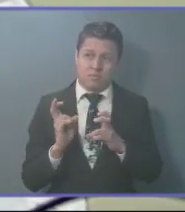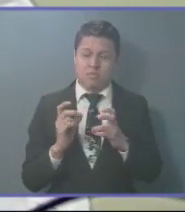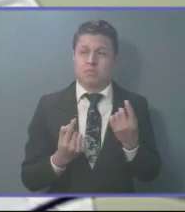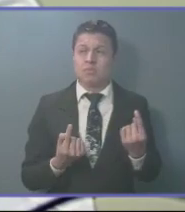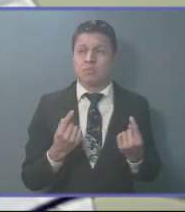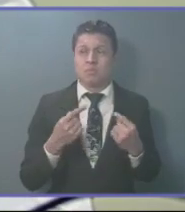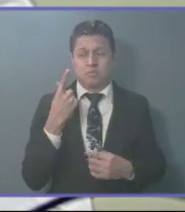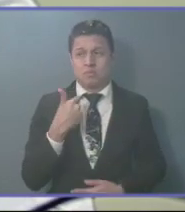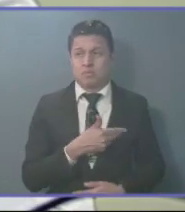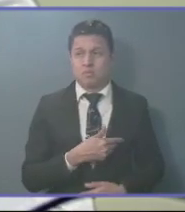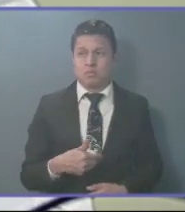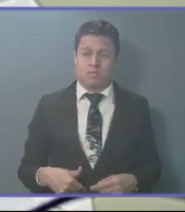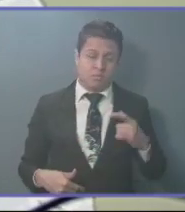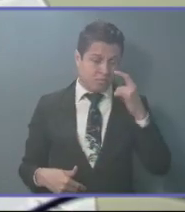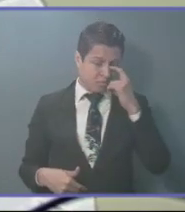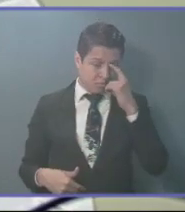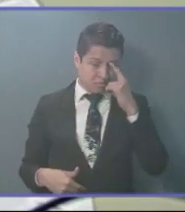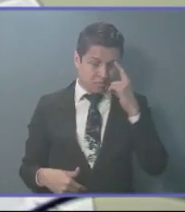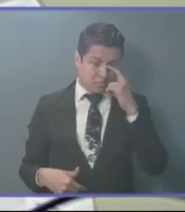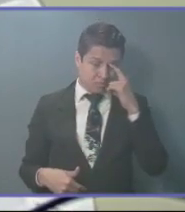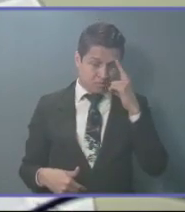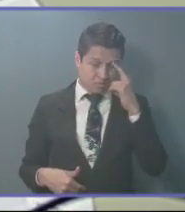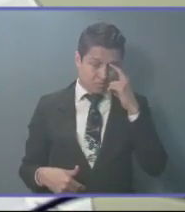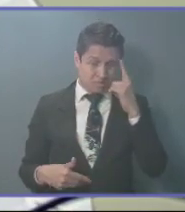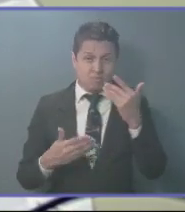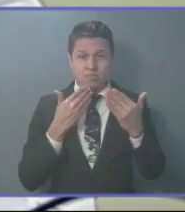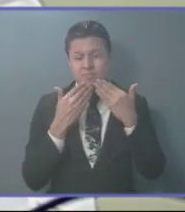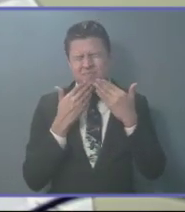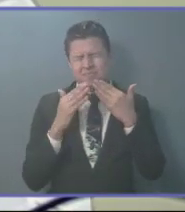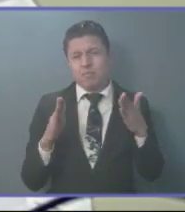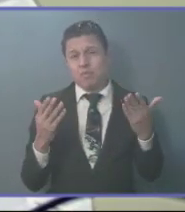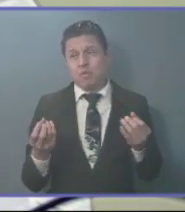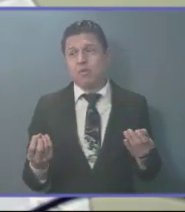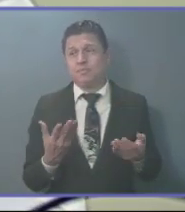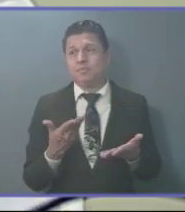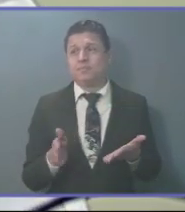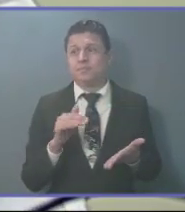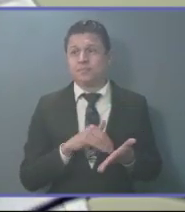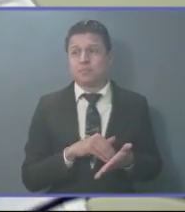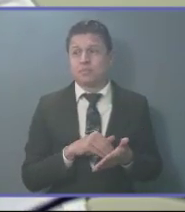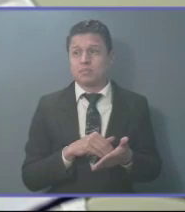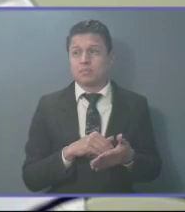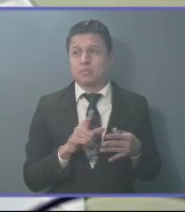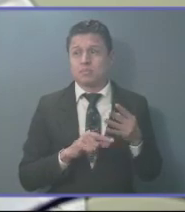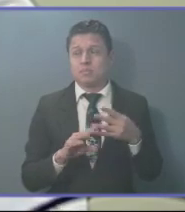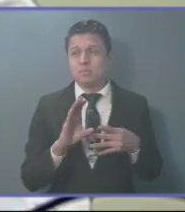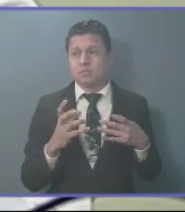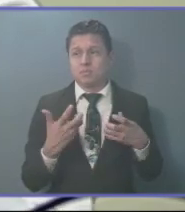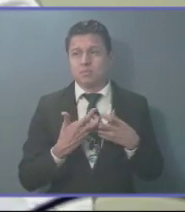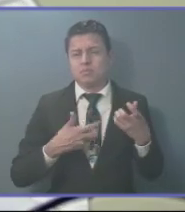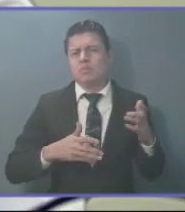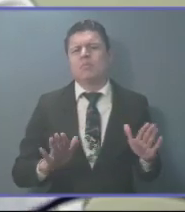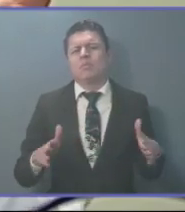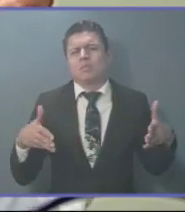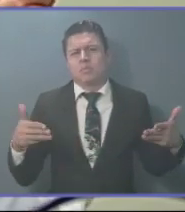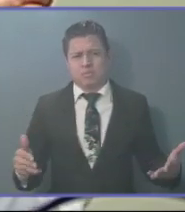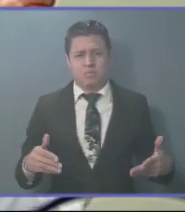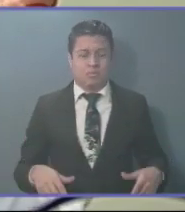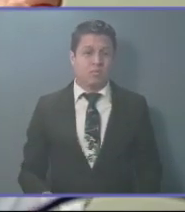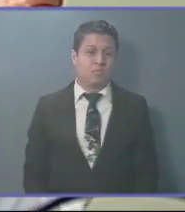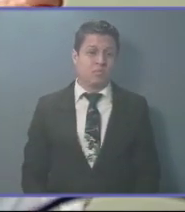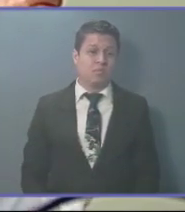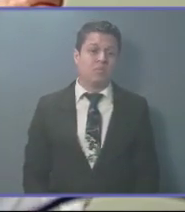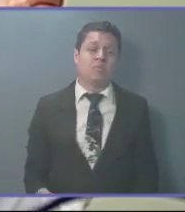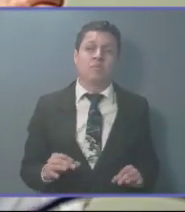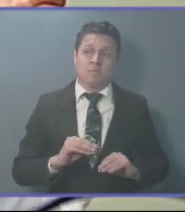el presidente hace referencia de por qué un nuevo veto por inconstitucionalidad, y que obviamente el